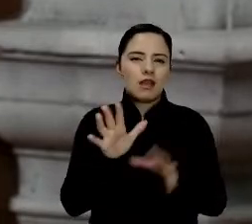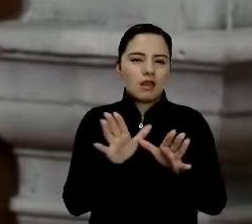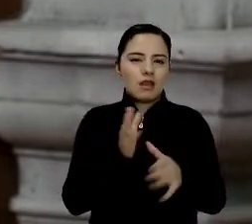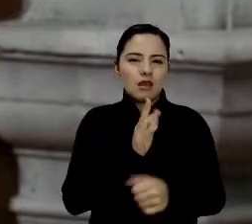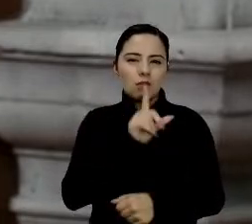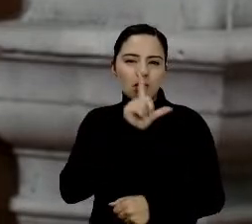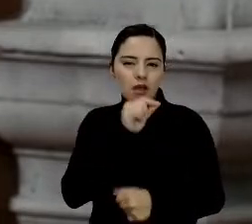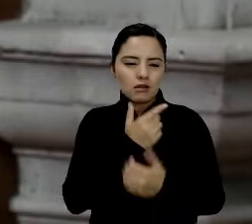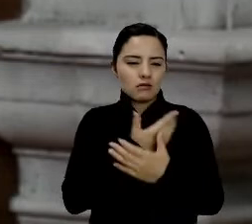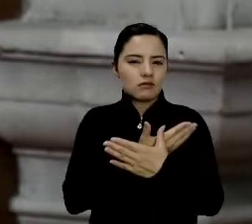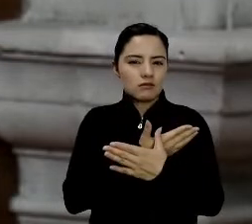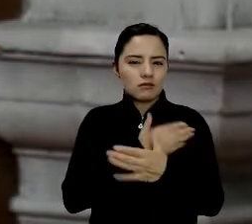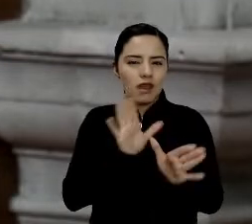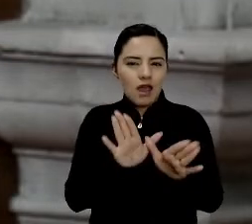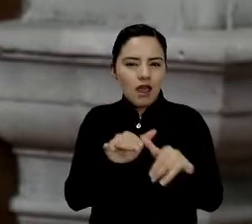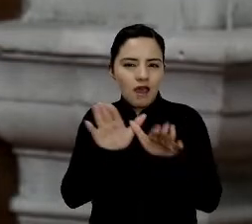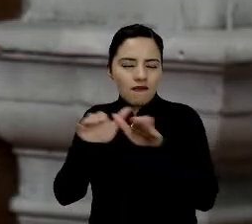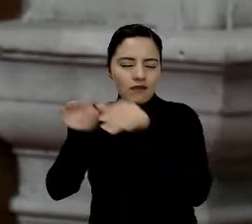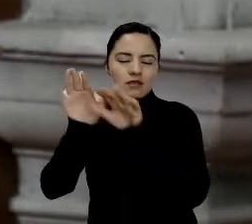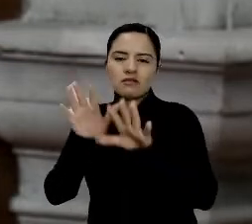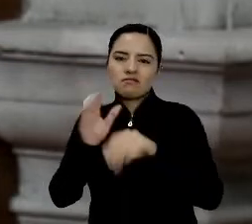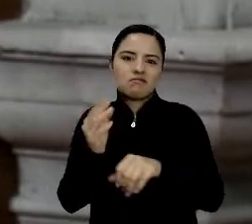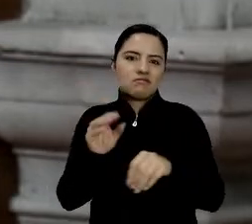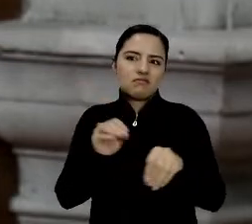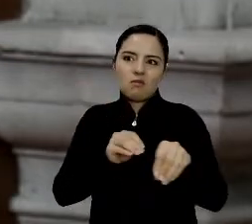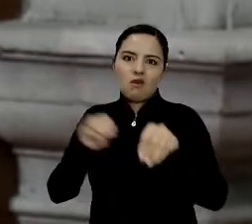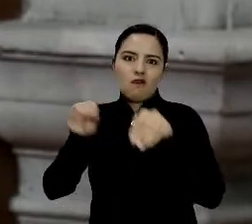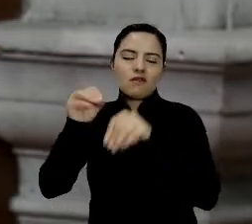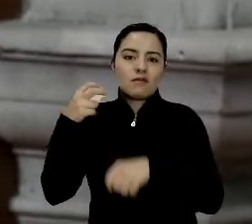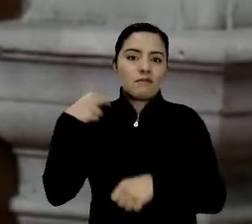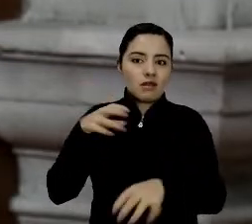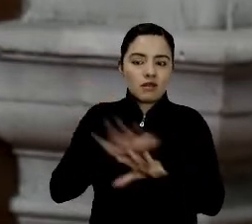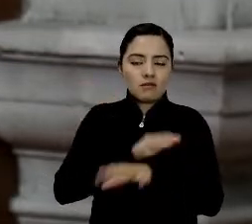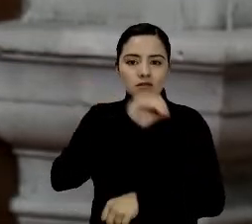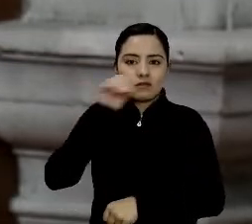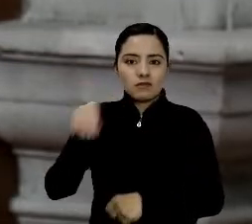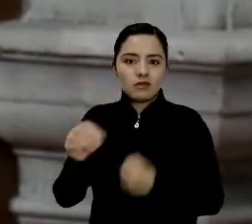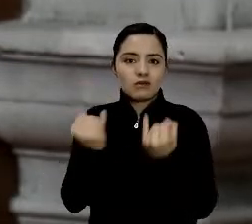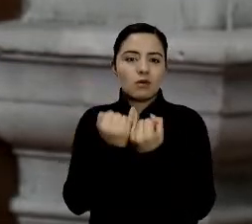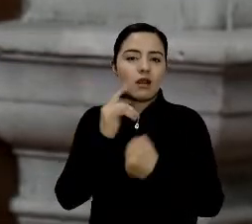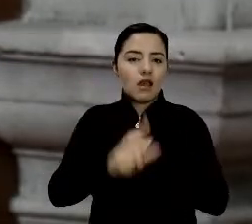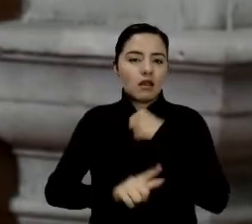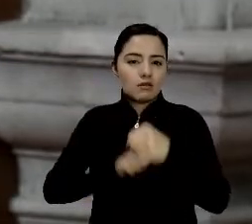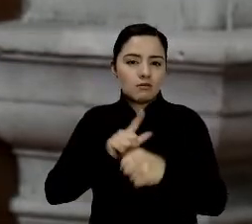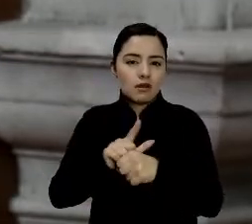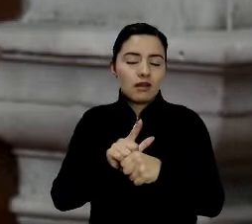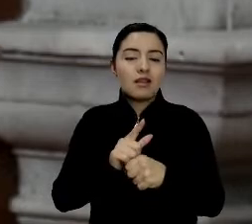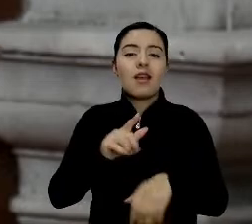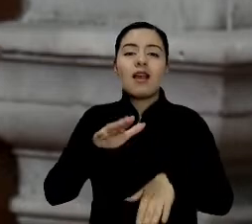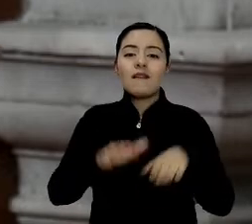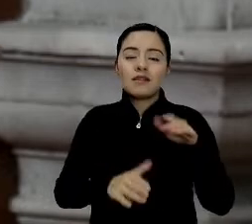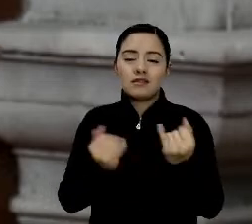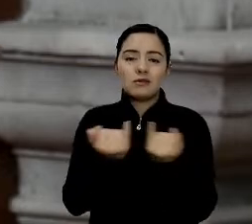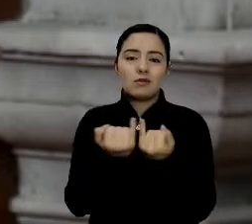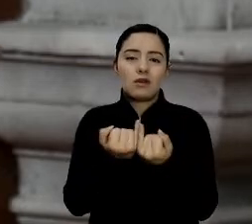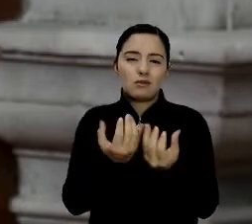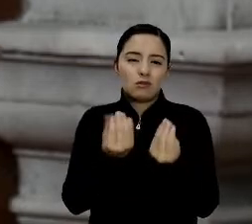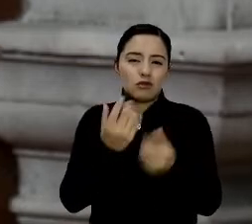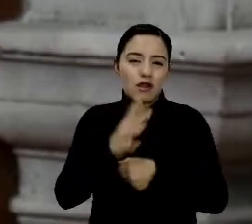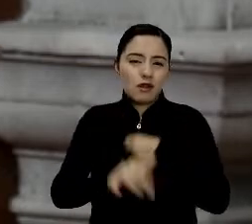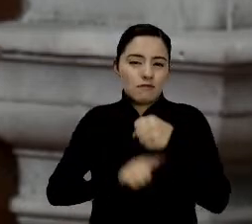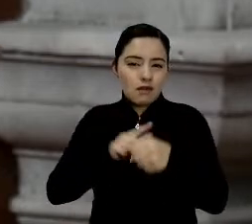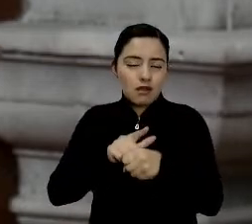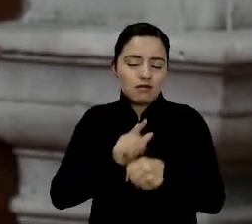mamíferos, lo cual altera el equilibrio ecológico local y, en la última instancia, la pérdida de vida silvestre. Asimismo,